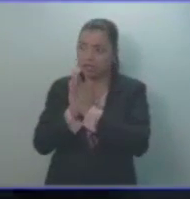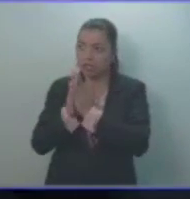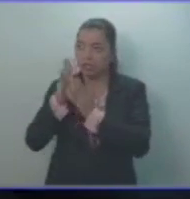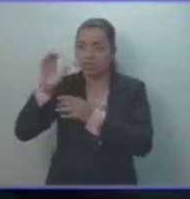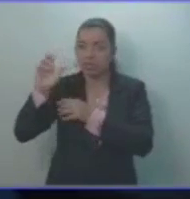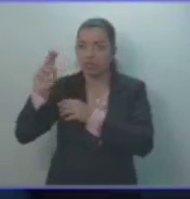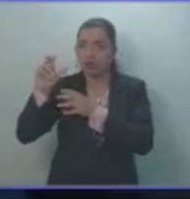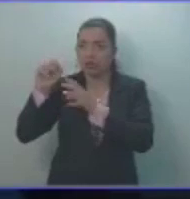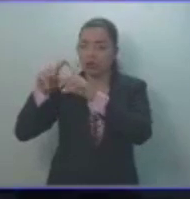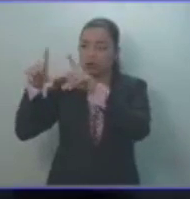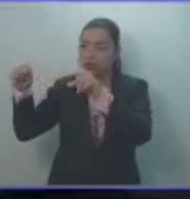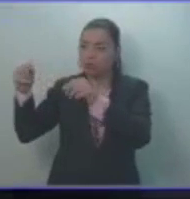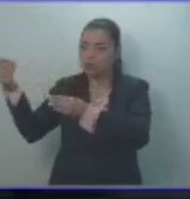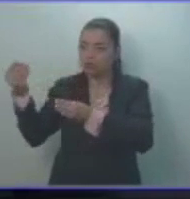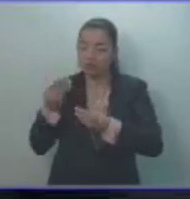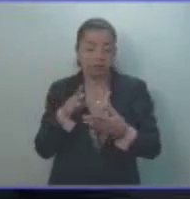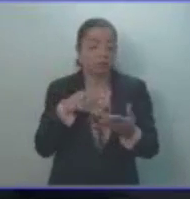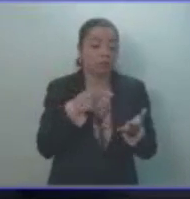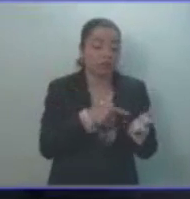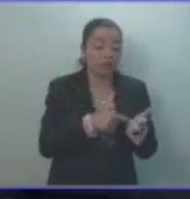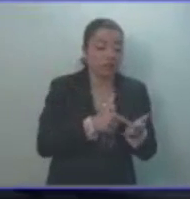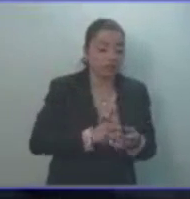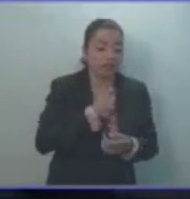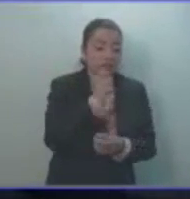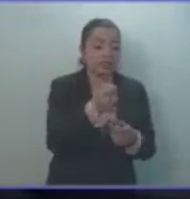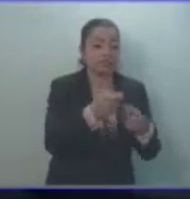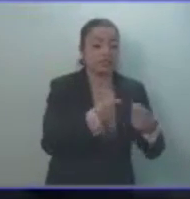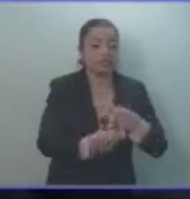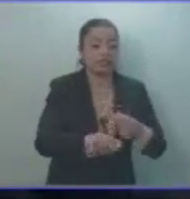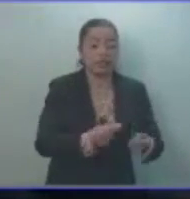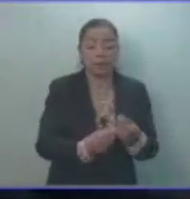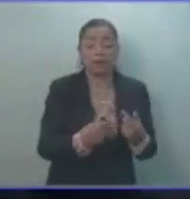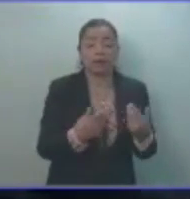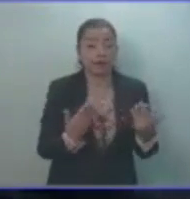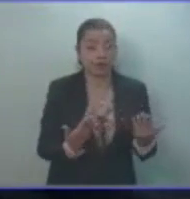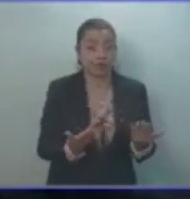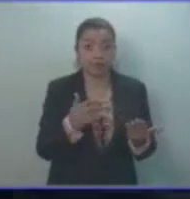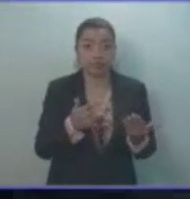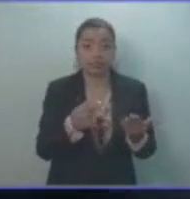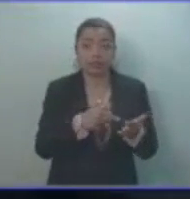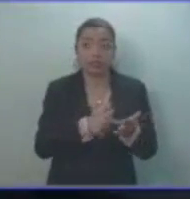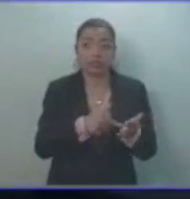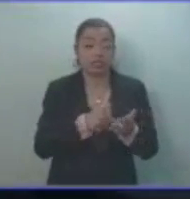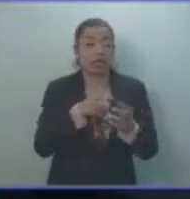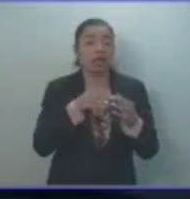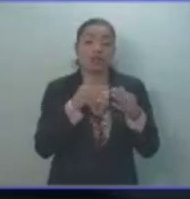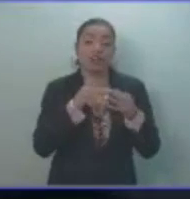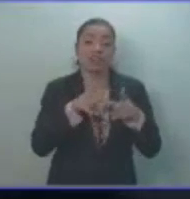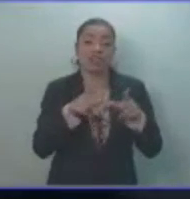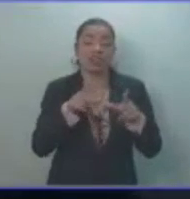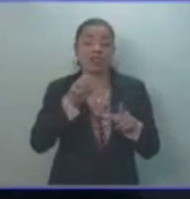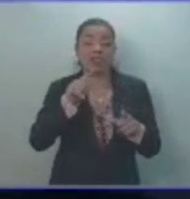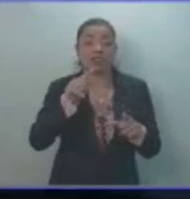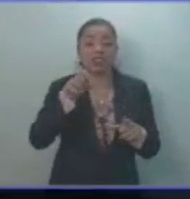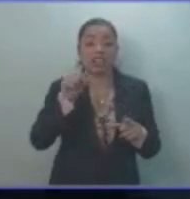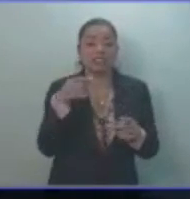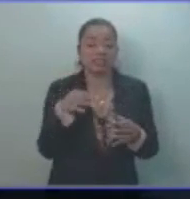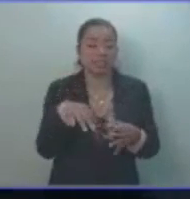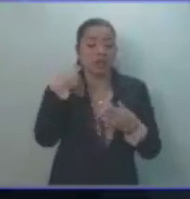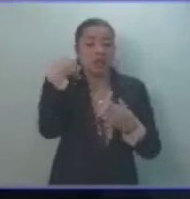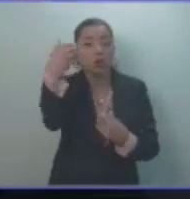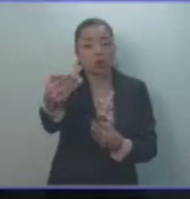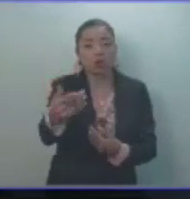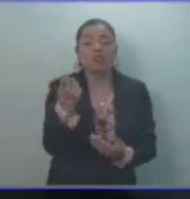bonos para pagar los bonos que se vencen en diciembre. ¿Qué pasa con el saldo de las LETES que también se vence el próximo año? ¿Qué mecanismo